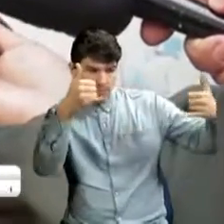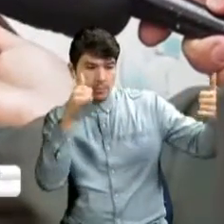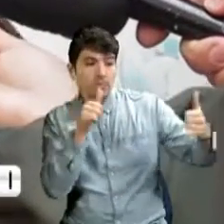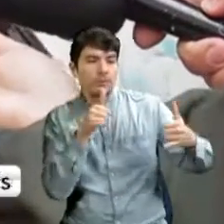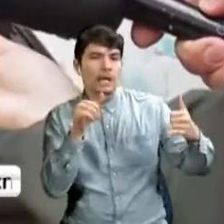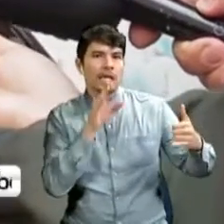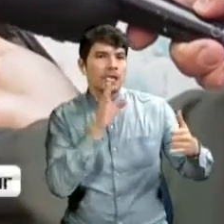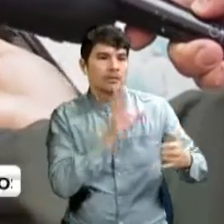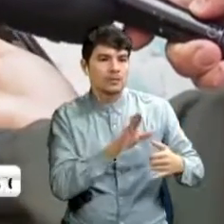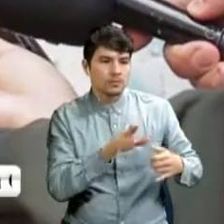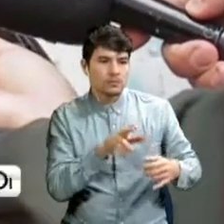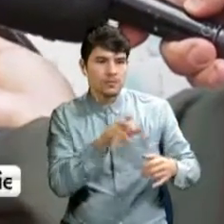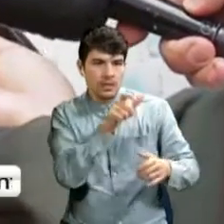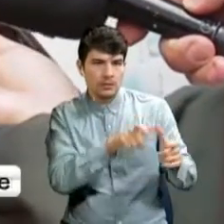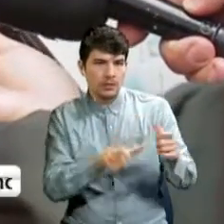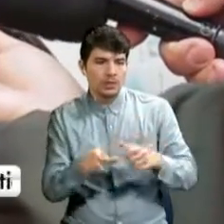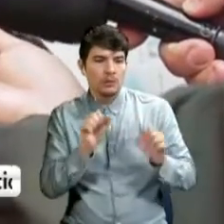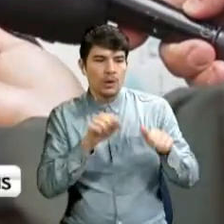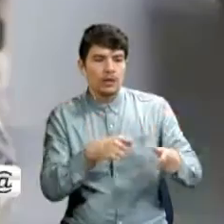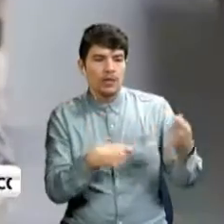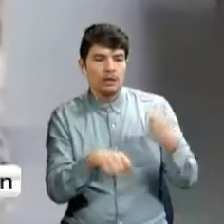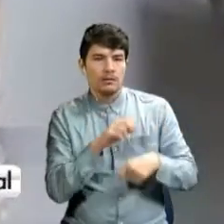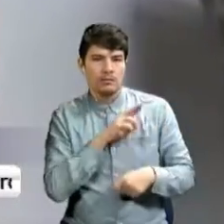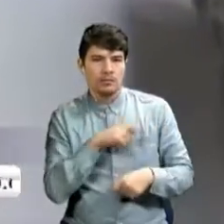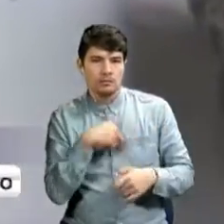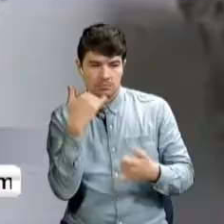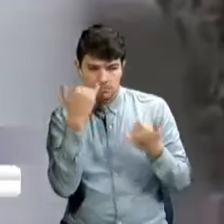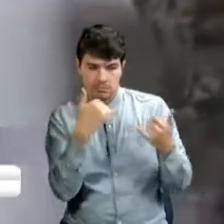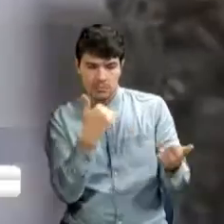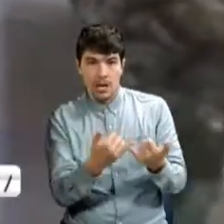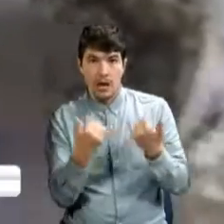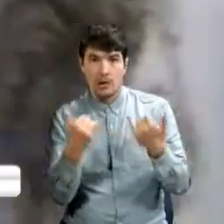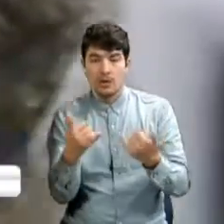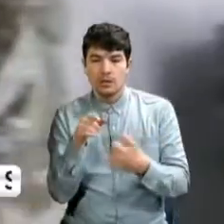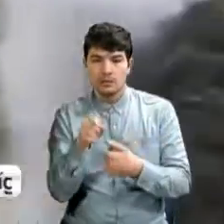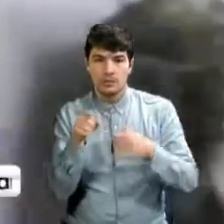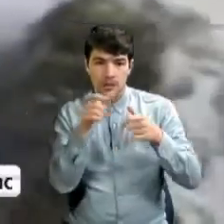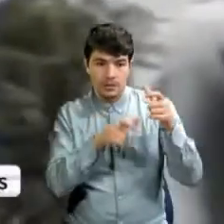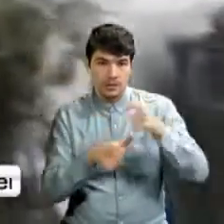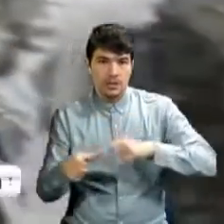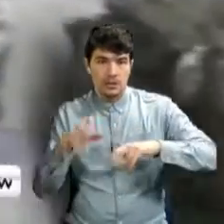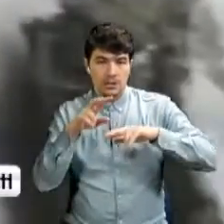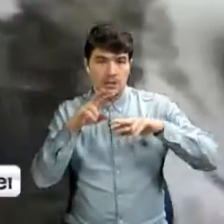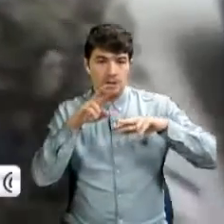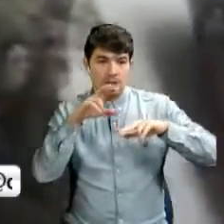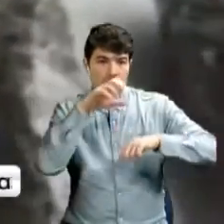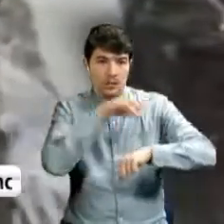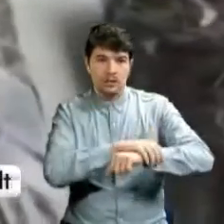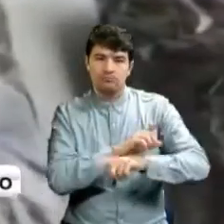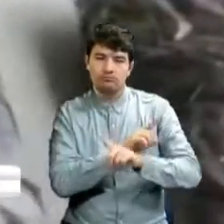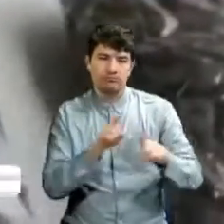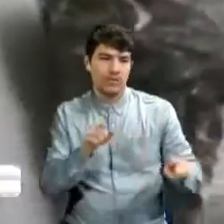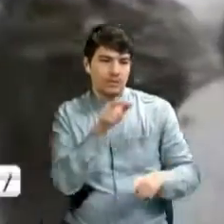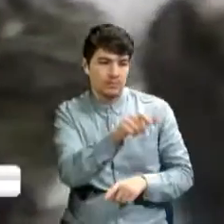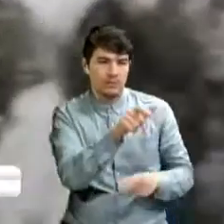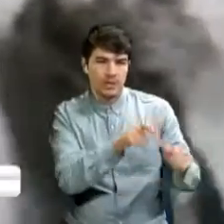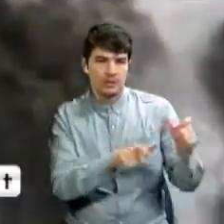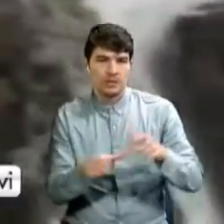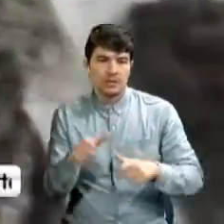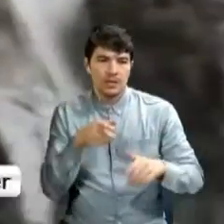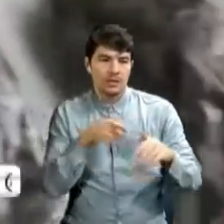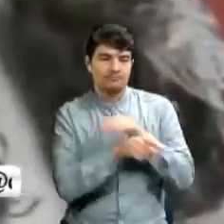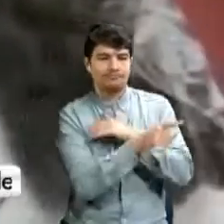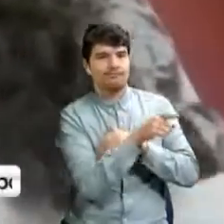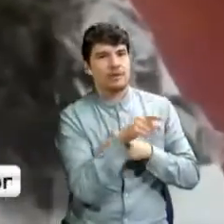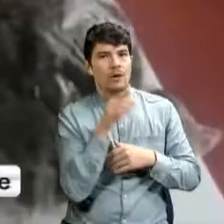los que portaban este alucinógeno para su comercialización. En el operativo no hubo capturas. Quienes allí estaban al cuidado de esta droga